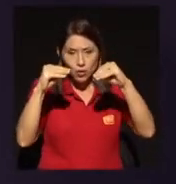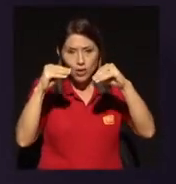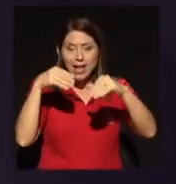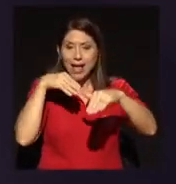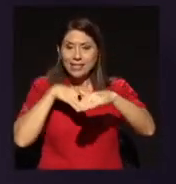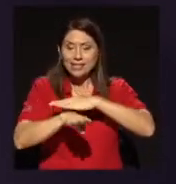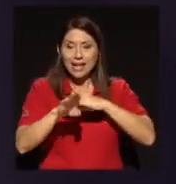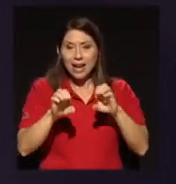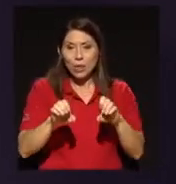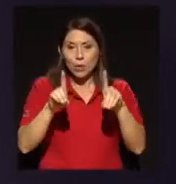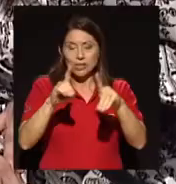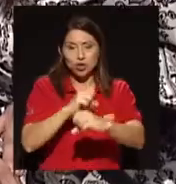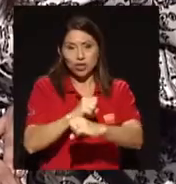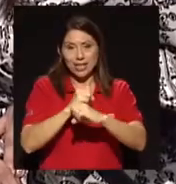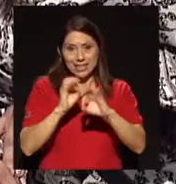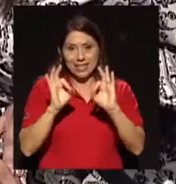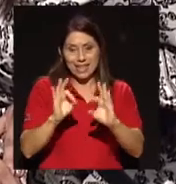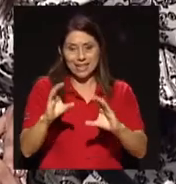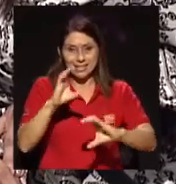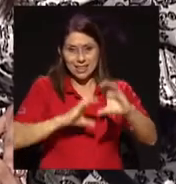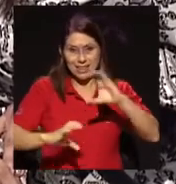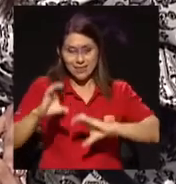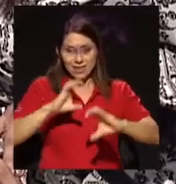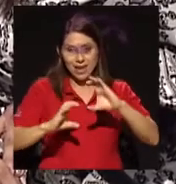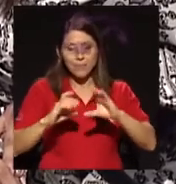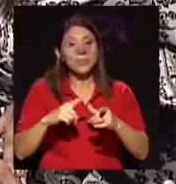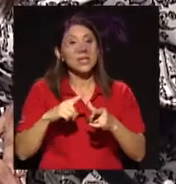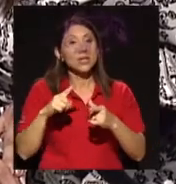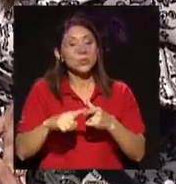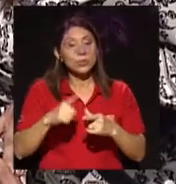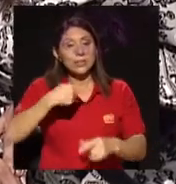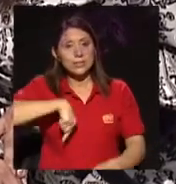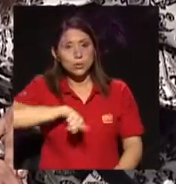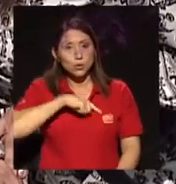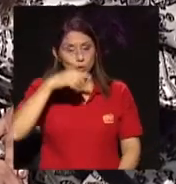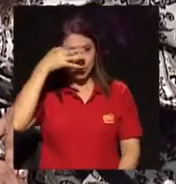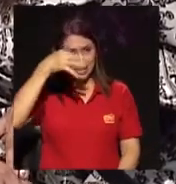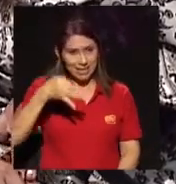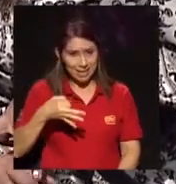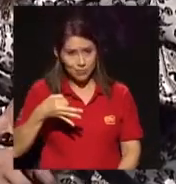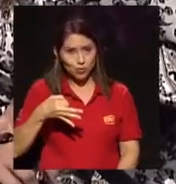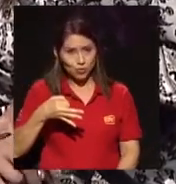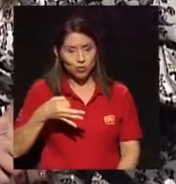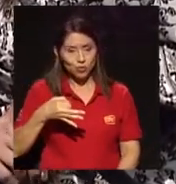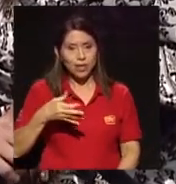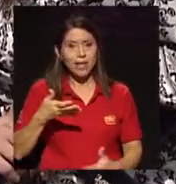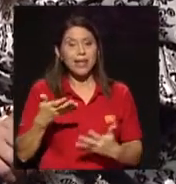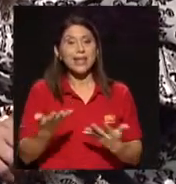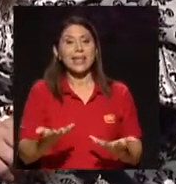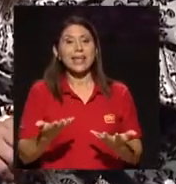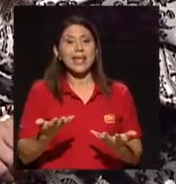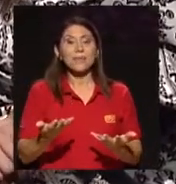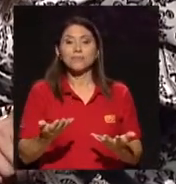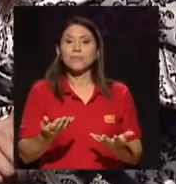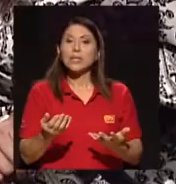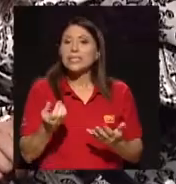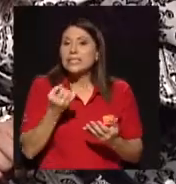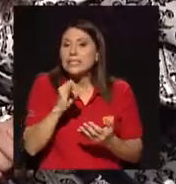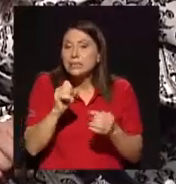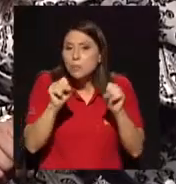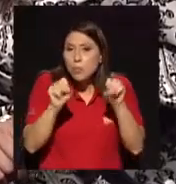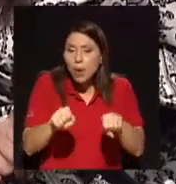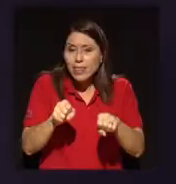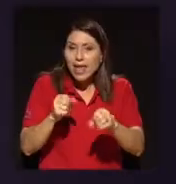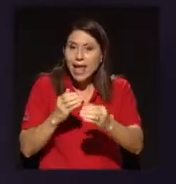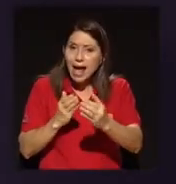educación certera y científica. Entonces creemos institucionalmente, ¿verdad?, que en tanto se puede accesar